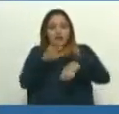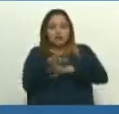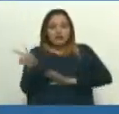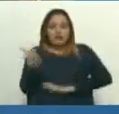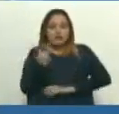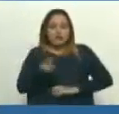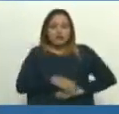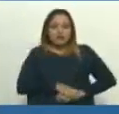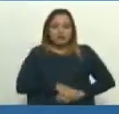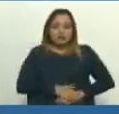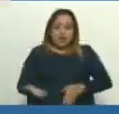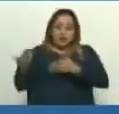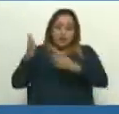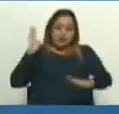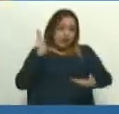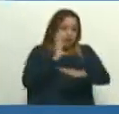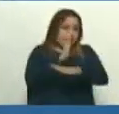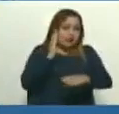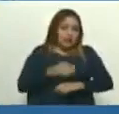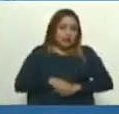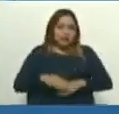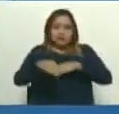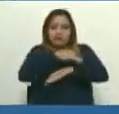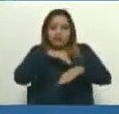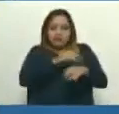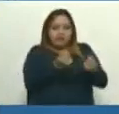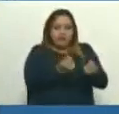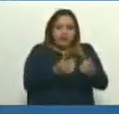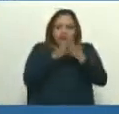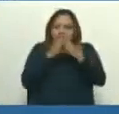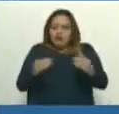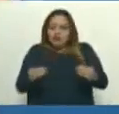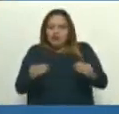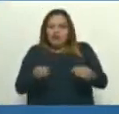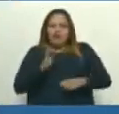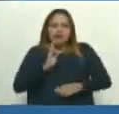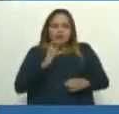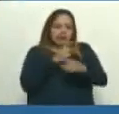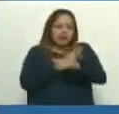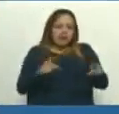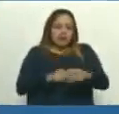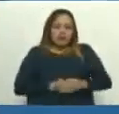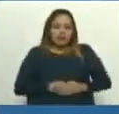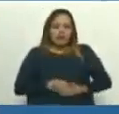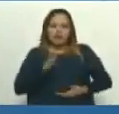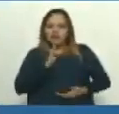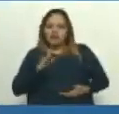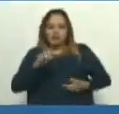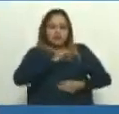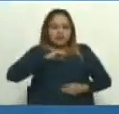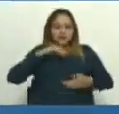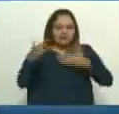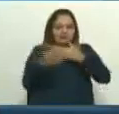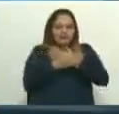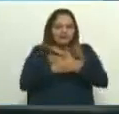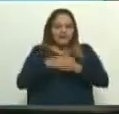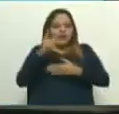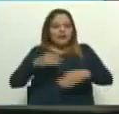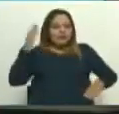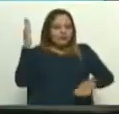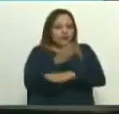y por eso sancionaron al Ministerio de Finanzas y a toda la banca pública y a los bancos privados les